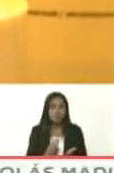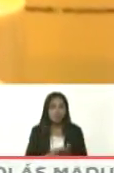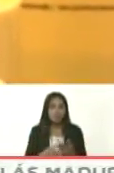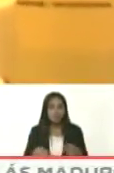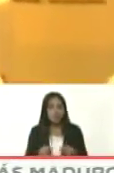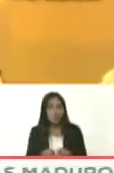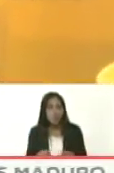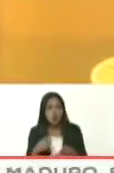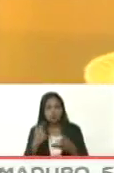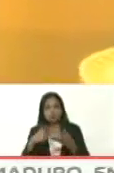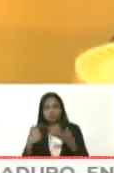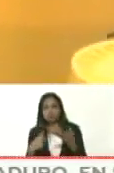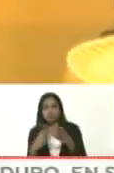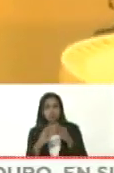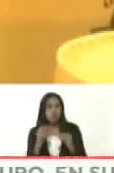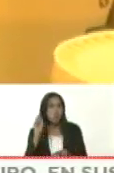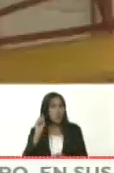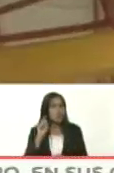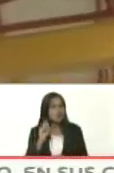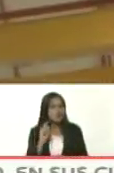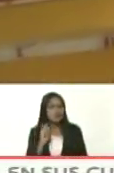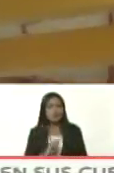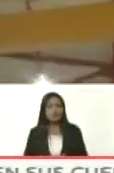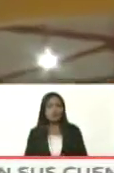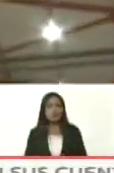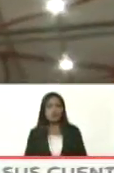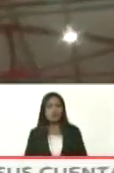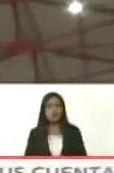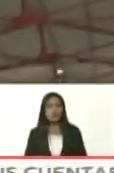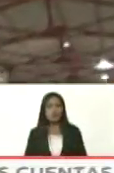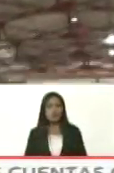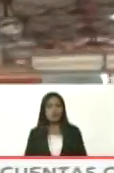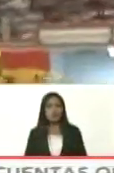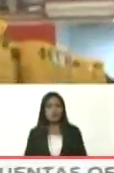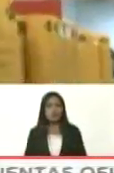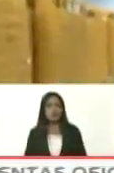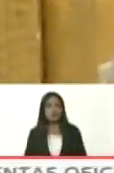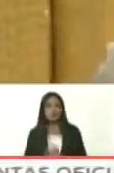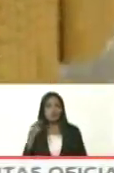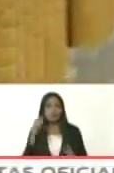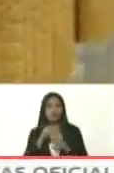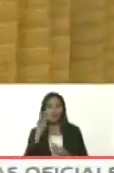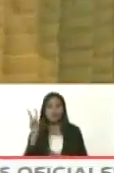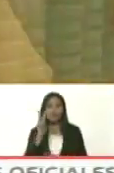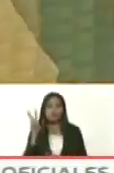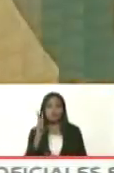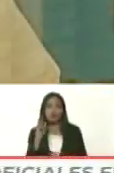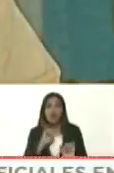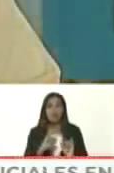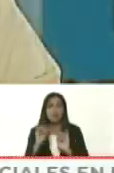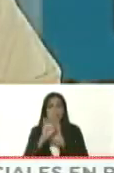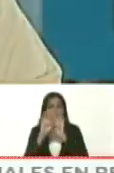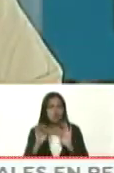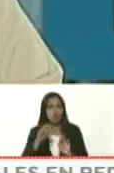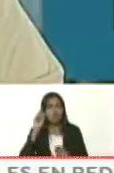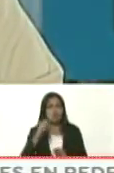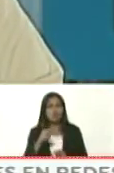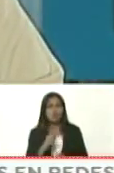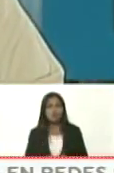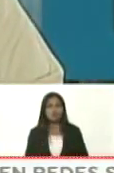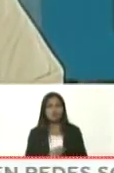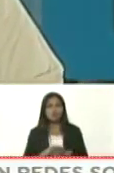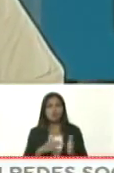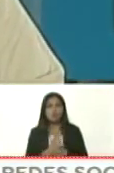financiamiento, etcétera, etcétera. El destino de Venezuela debe ser el mismo para